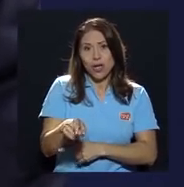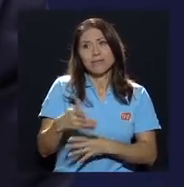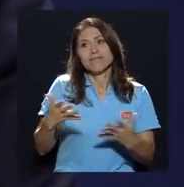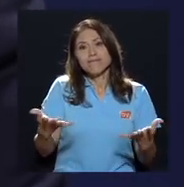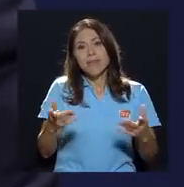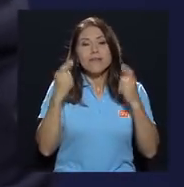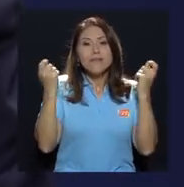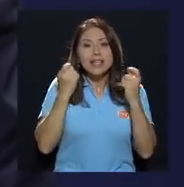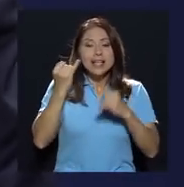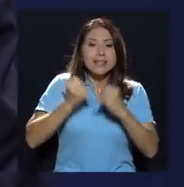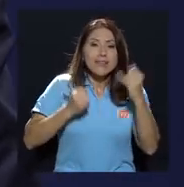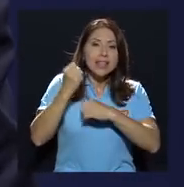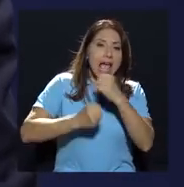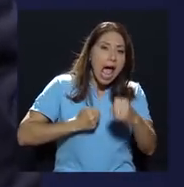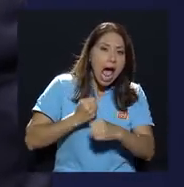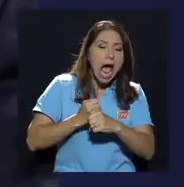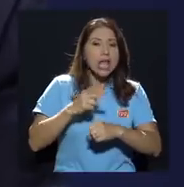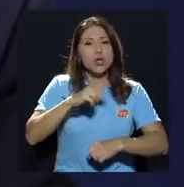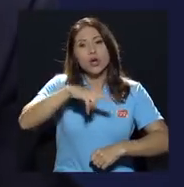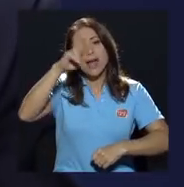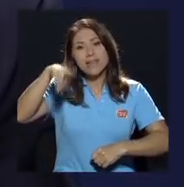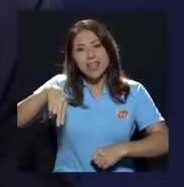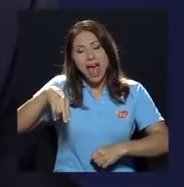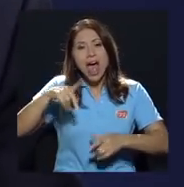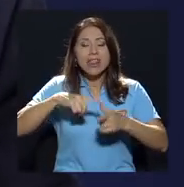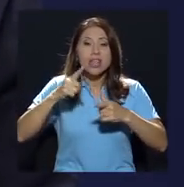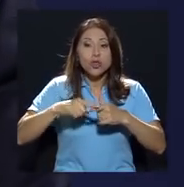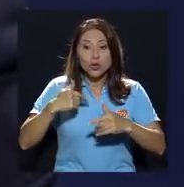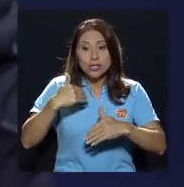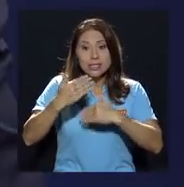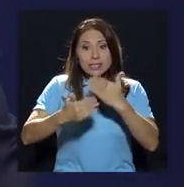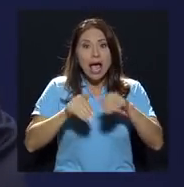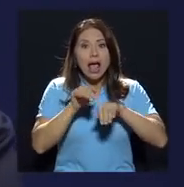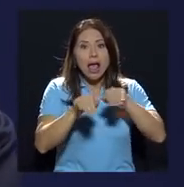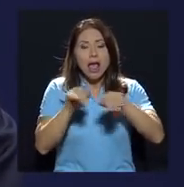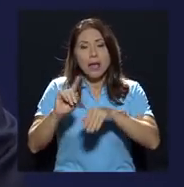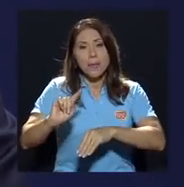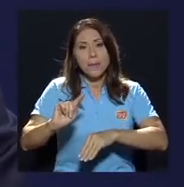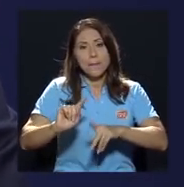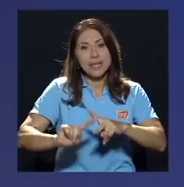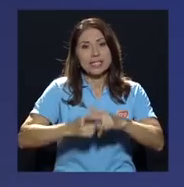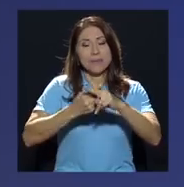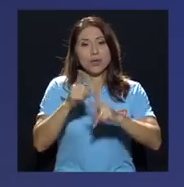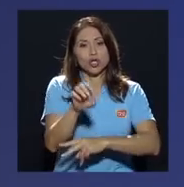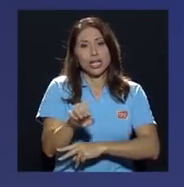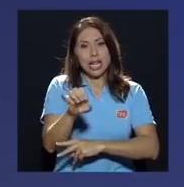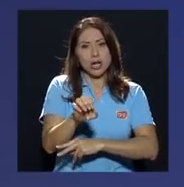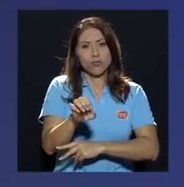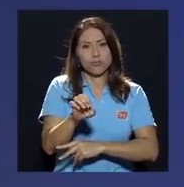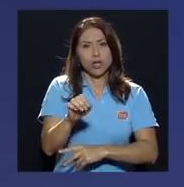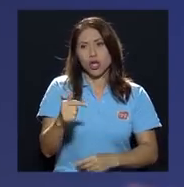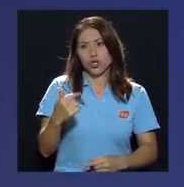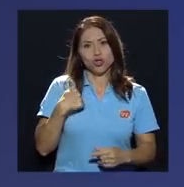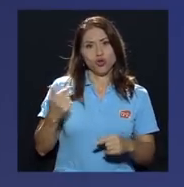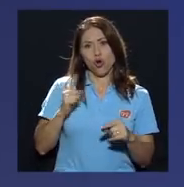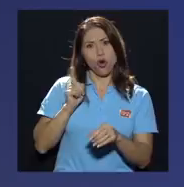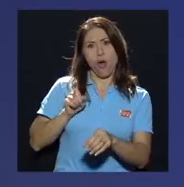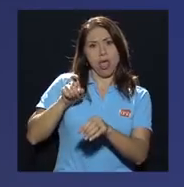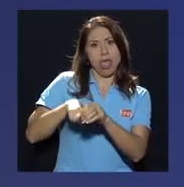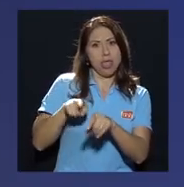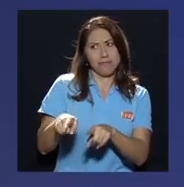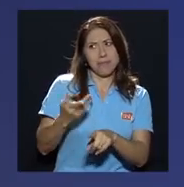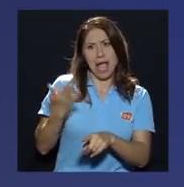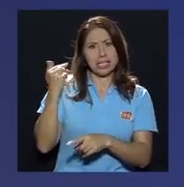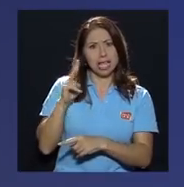fiesta de fin de año y la navidad y que o la notificación para principios de enero no creo yo no estaba allí no